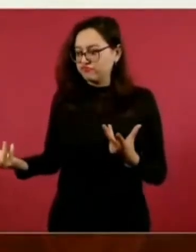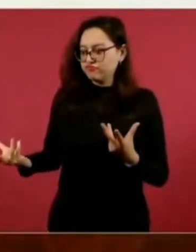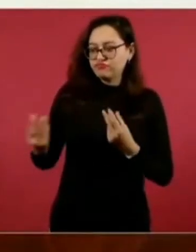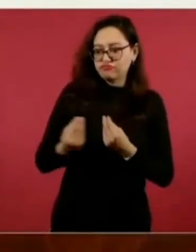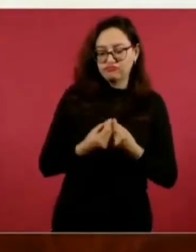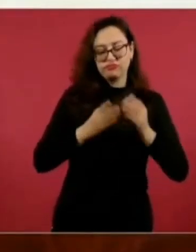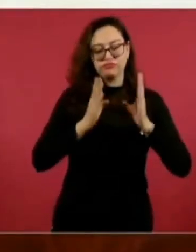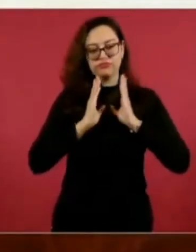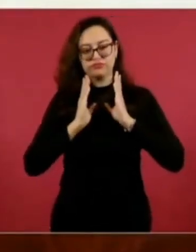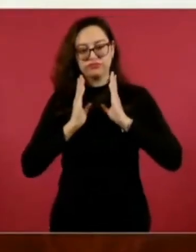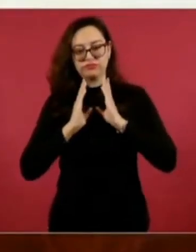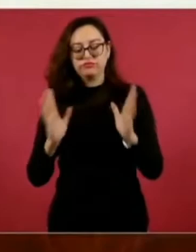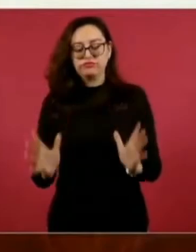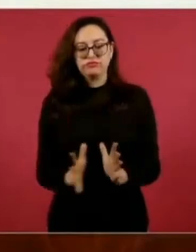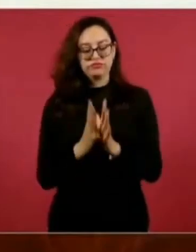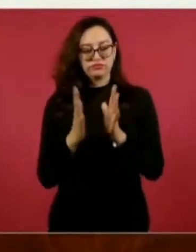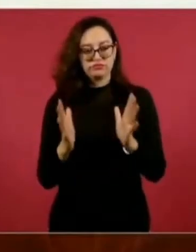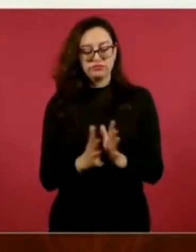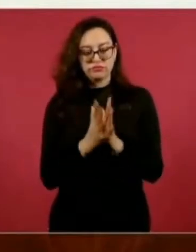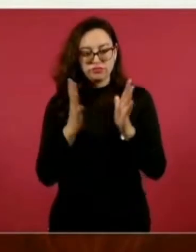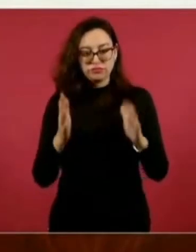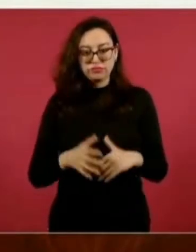pueblo. Se lo decía yo a los